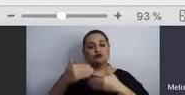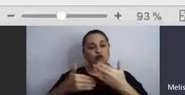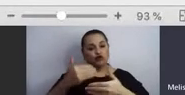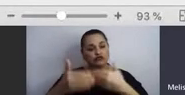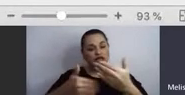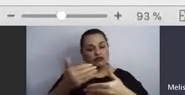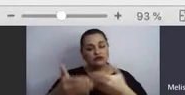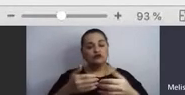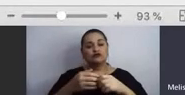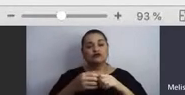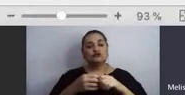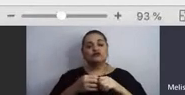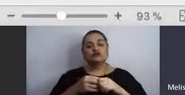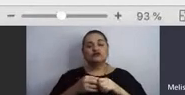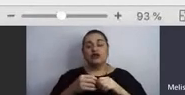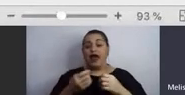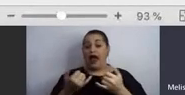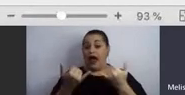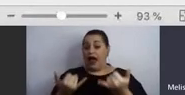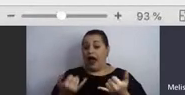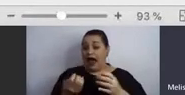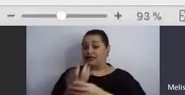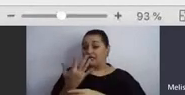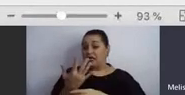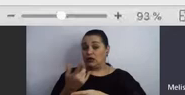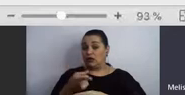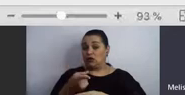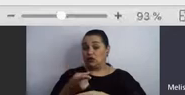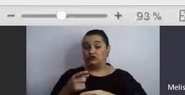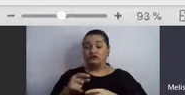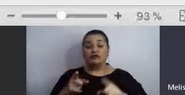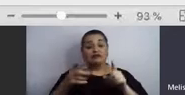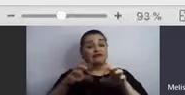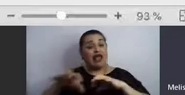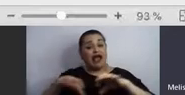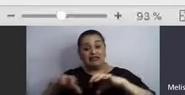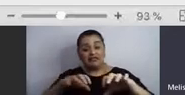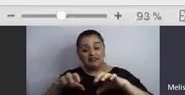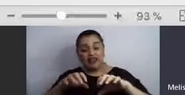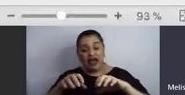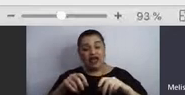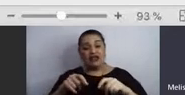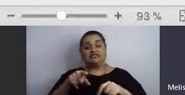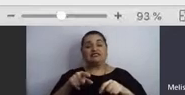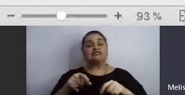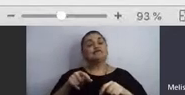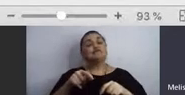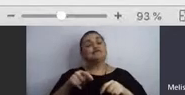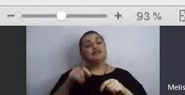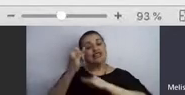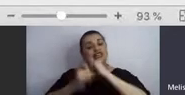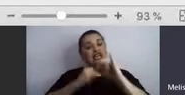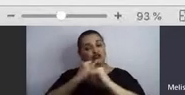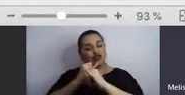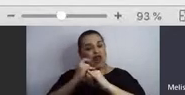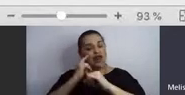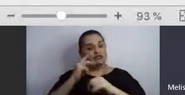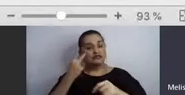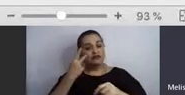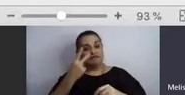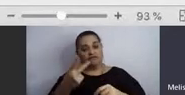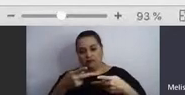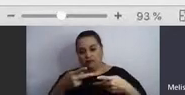de los procesos activos, ¿verdad? Son eventos internacionales que requieren de un posicionamiento país. Nosotros, en realidad, desde nuestro Departamento de